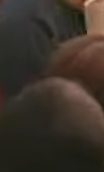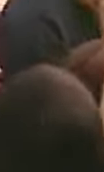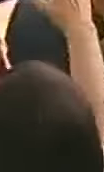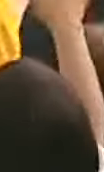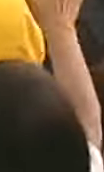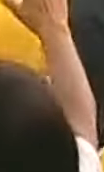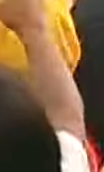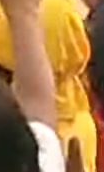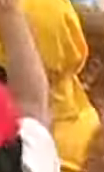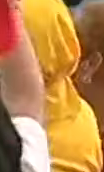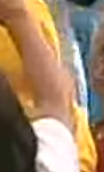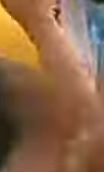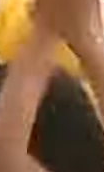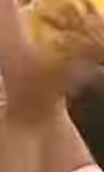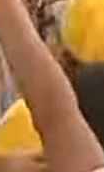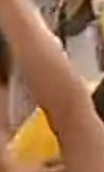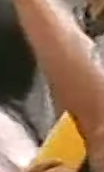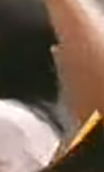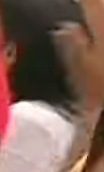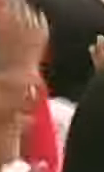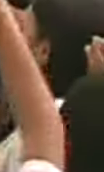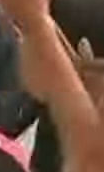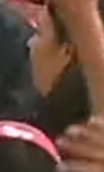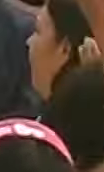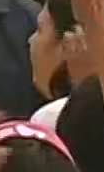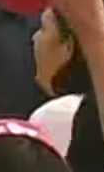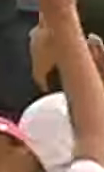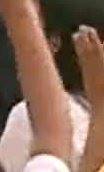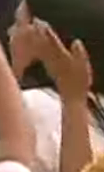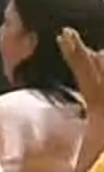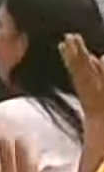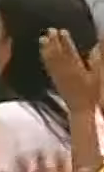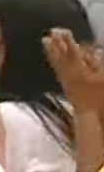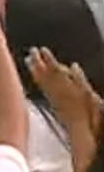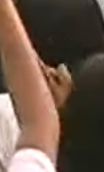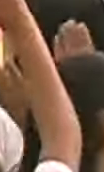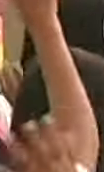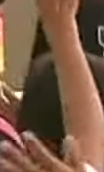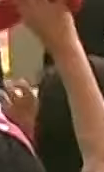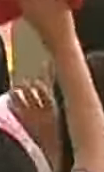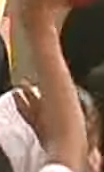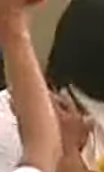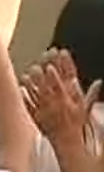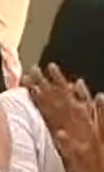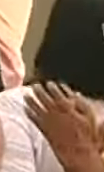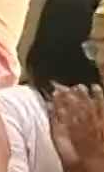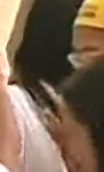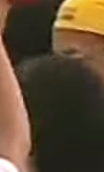Venezuela pegó un grito.